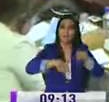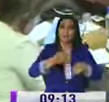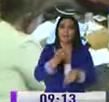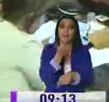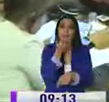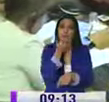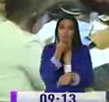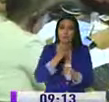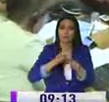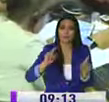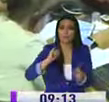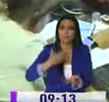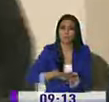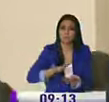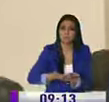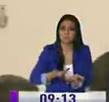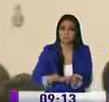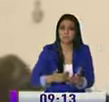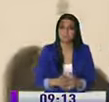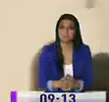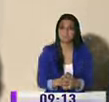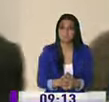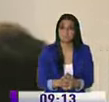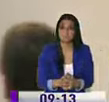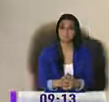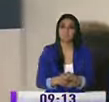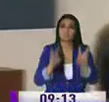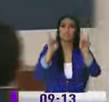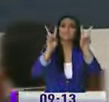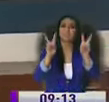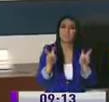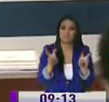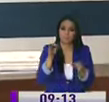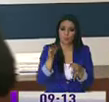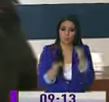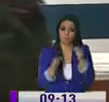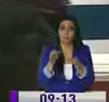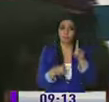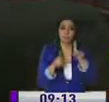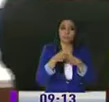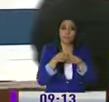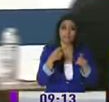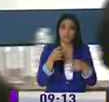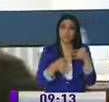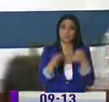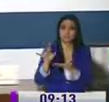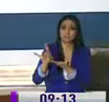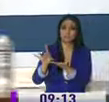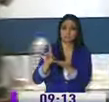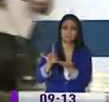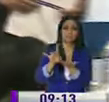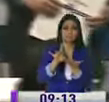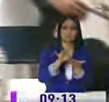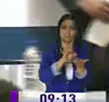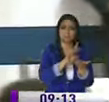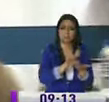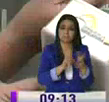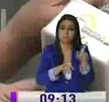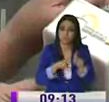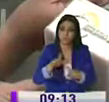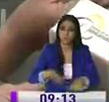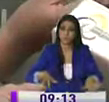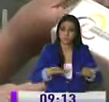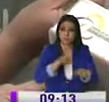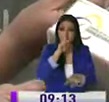llamado error inexcusable procedimiento bajo el cual según varios de ex jueces se ha procedido a la destitución de operadores de justicia